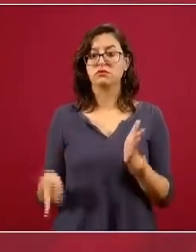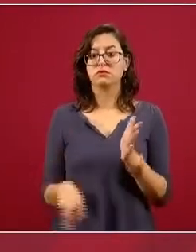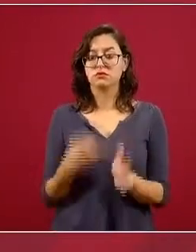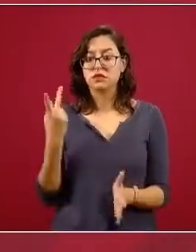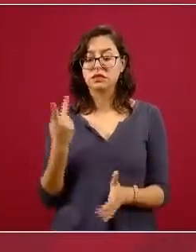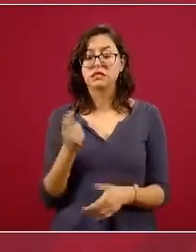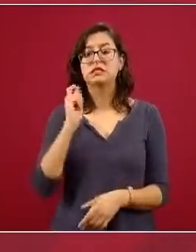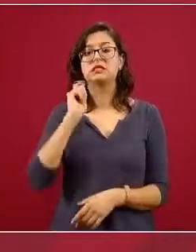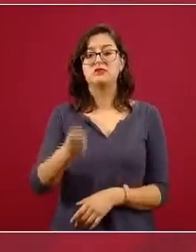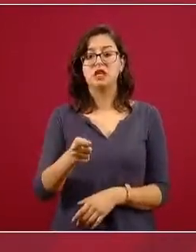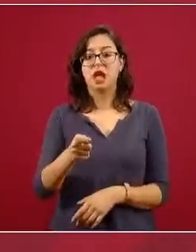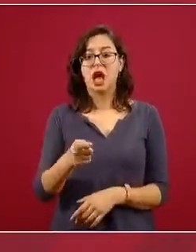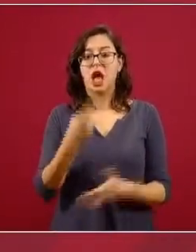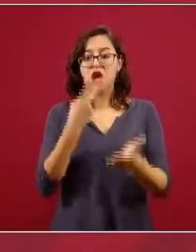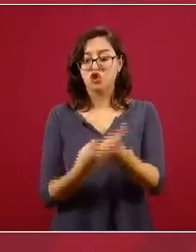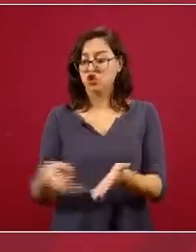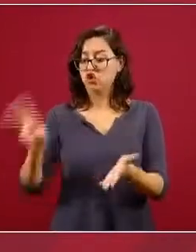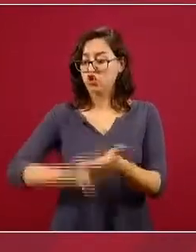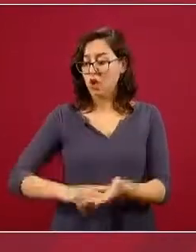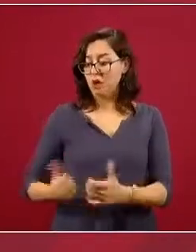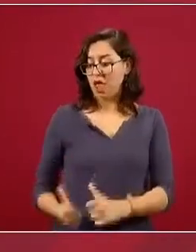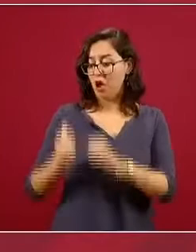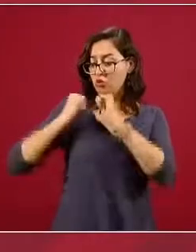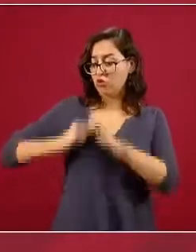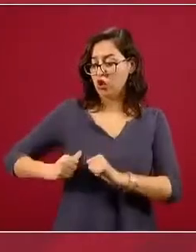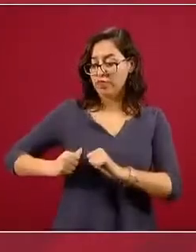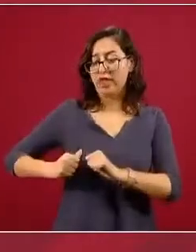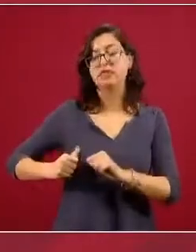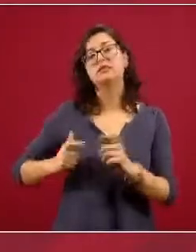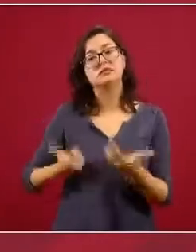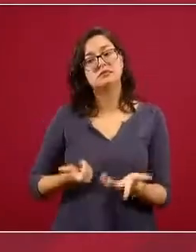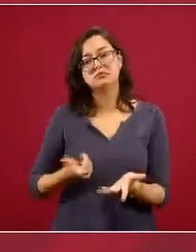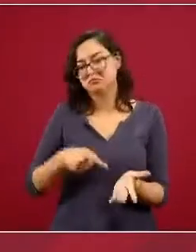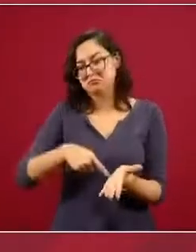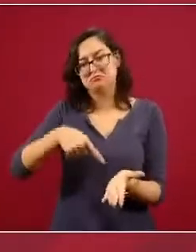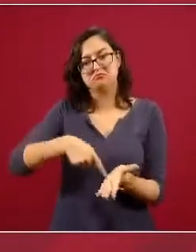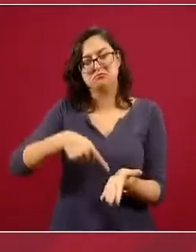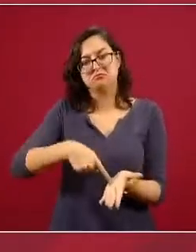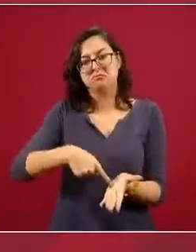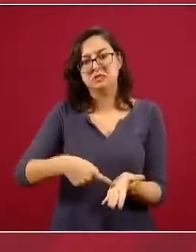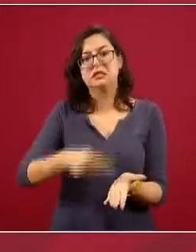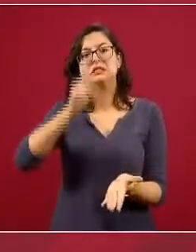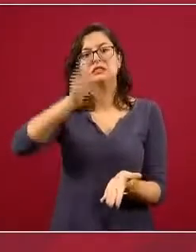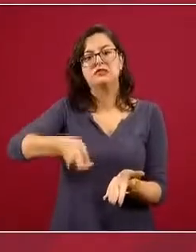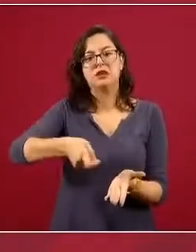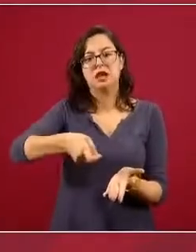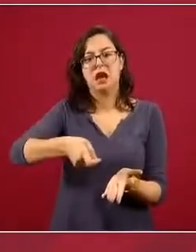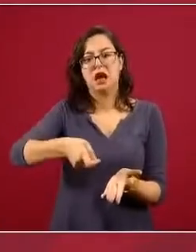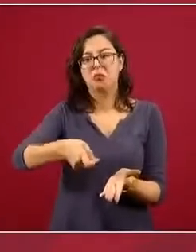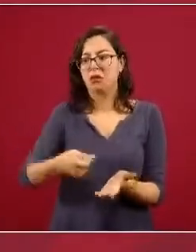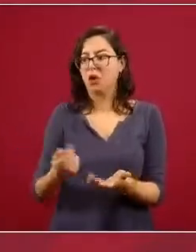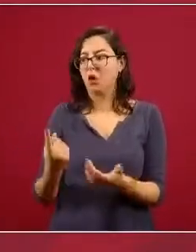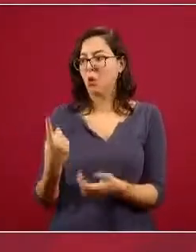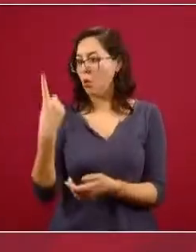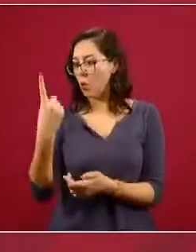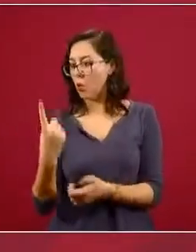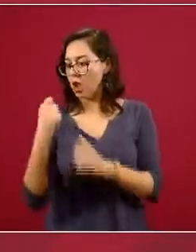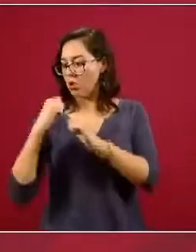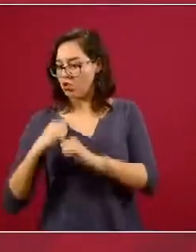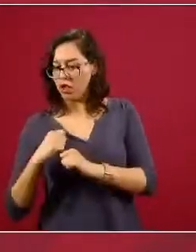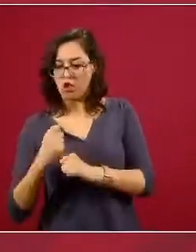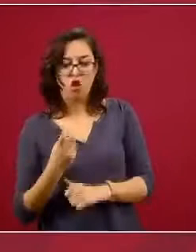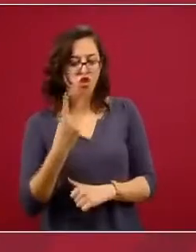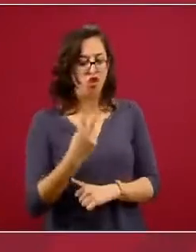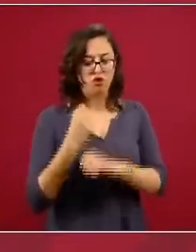llama concurrencia, y concurrencia es, de acuerdo al derecho, el fenómeno en el donde